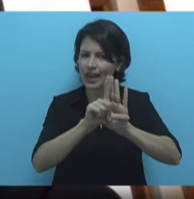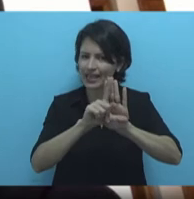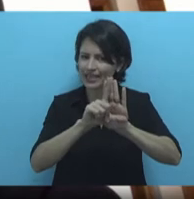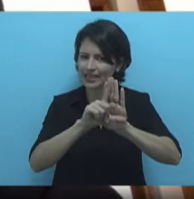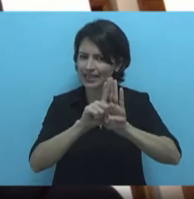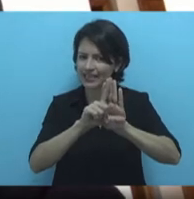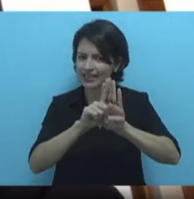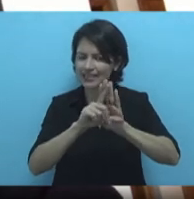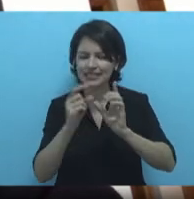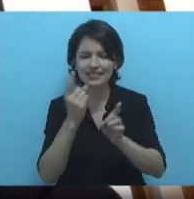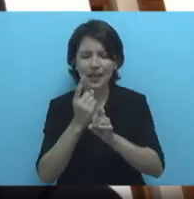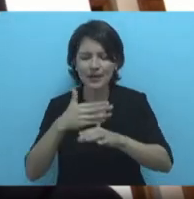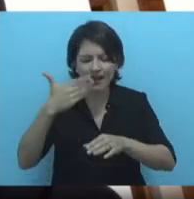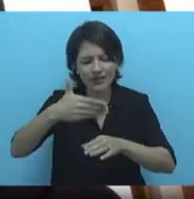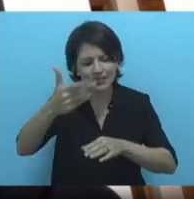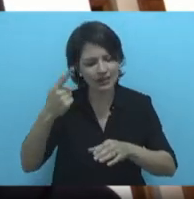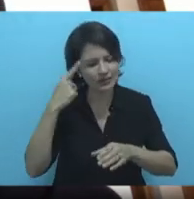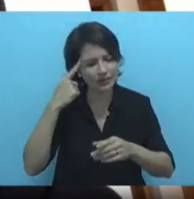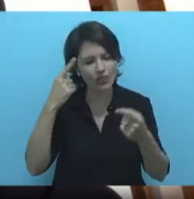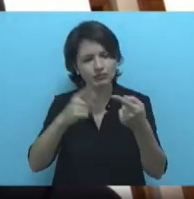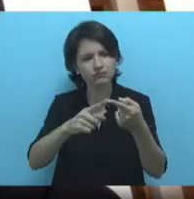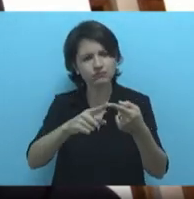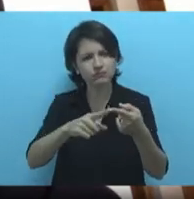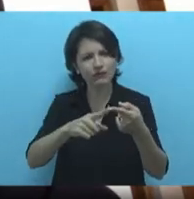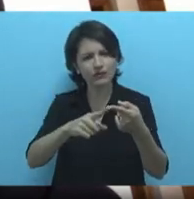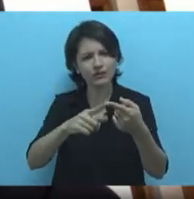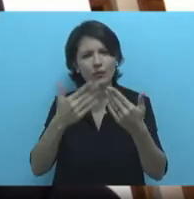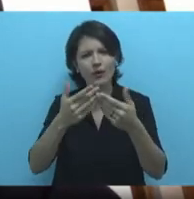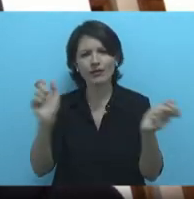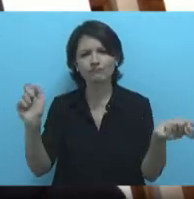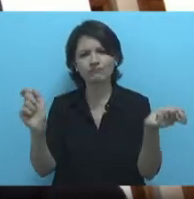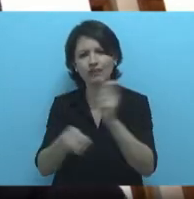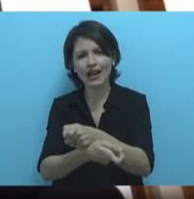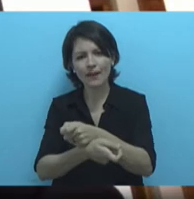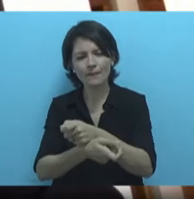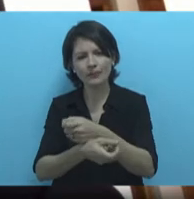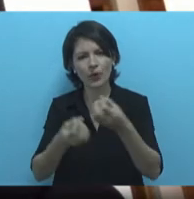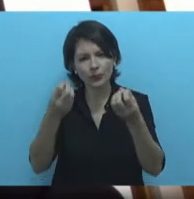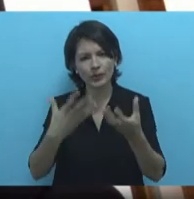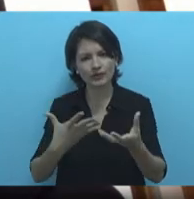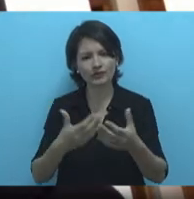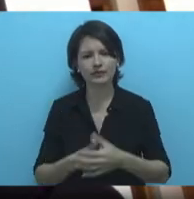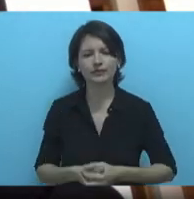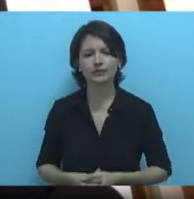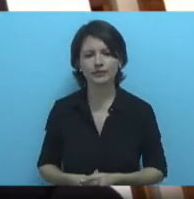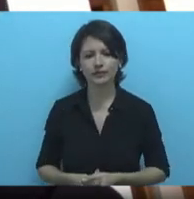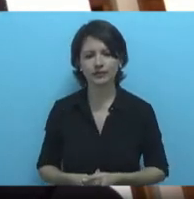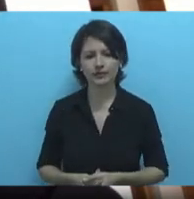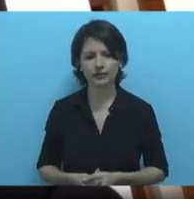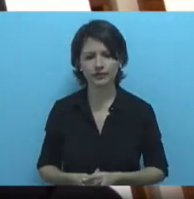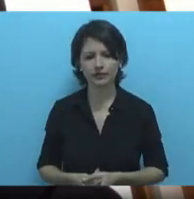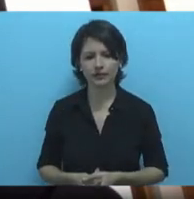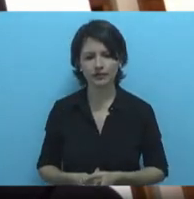avanzar en normas que con perspectiva de género produzcan cambios prácticos a fin de derribar